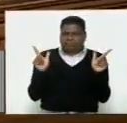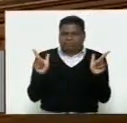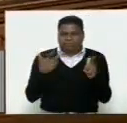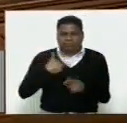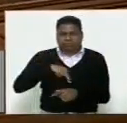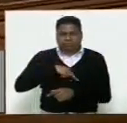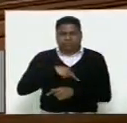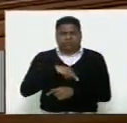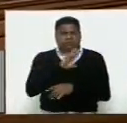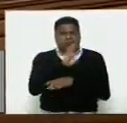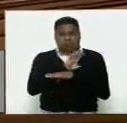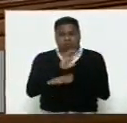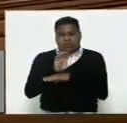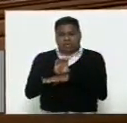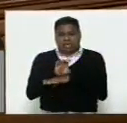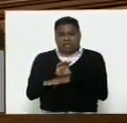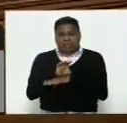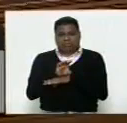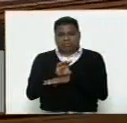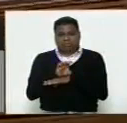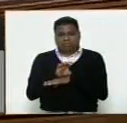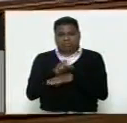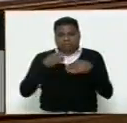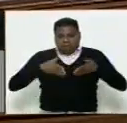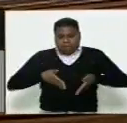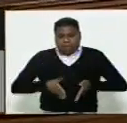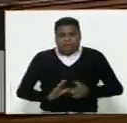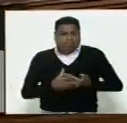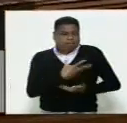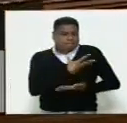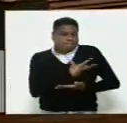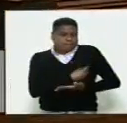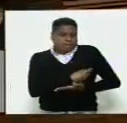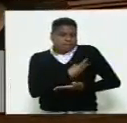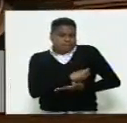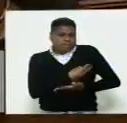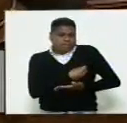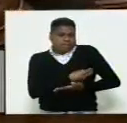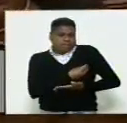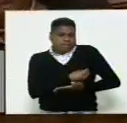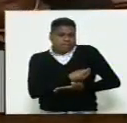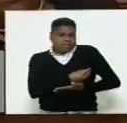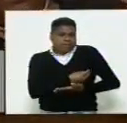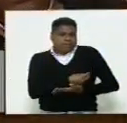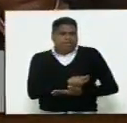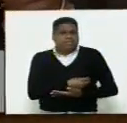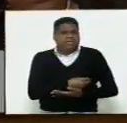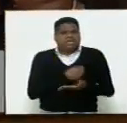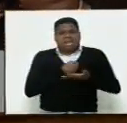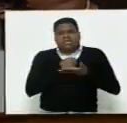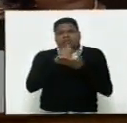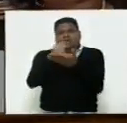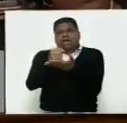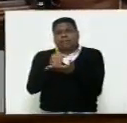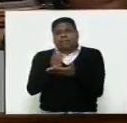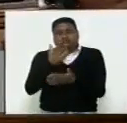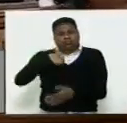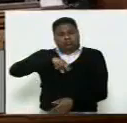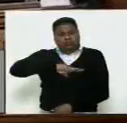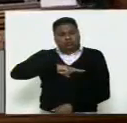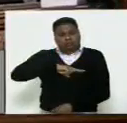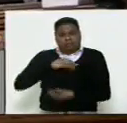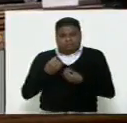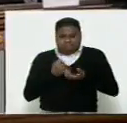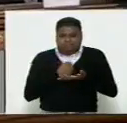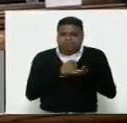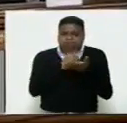recién paridas, las puérperas, las lactantes. ¿Qué le brindamos nosotras? Acompañamiento, para